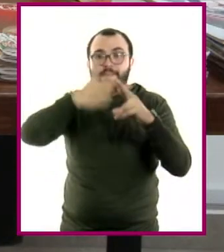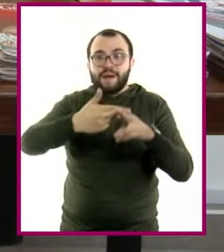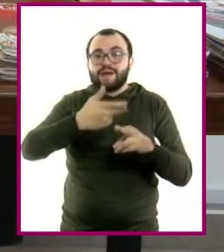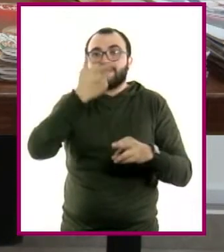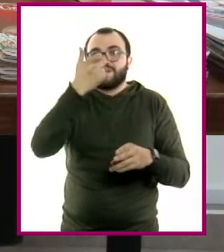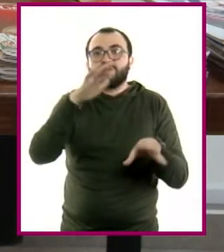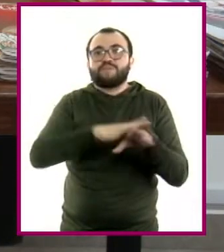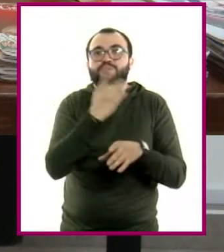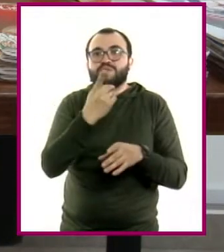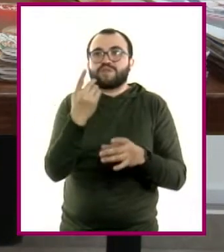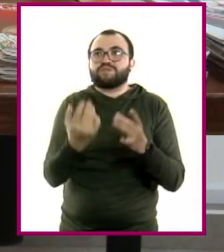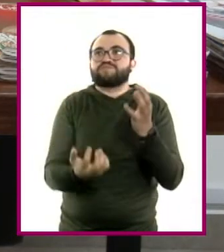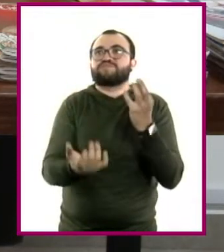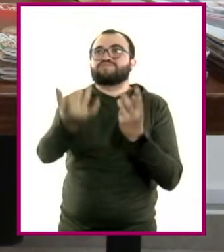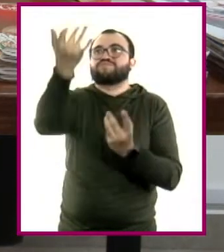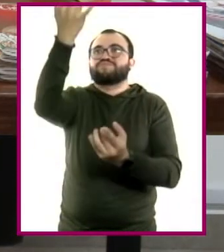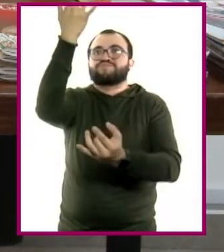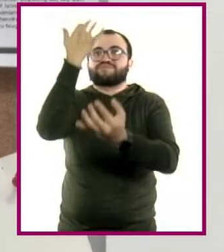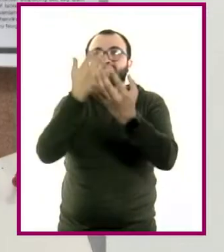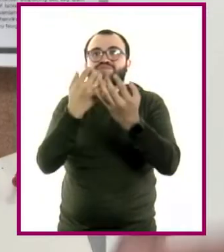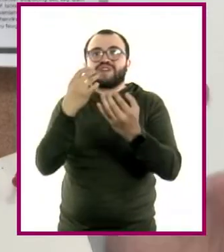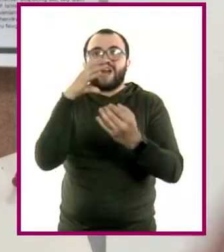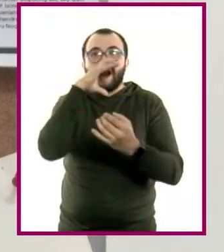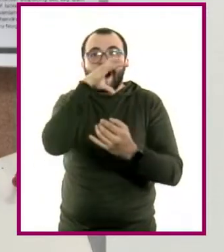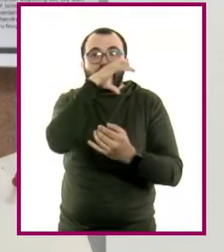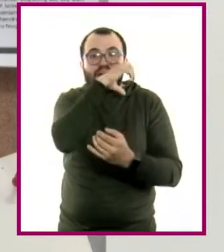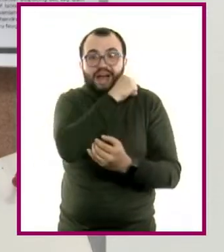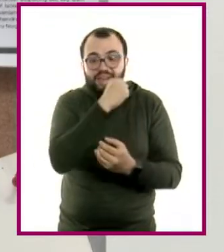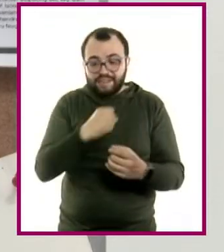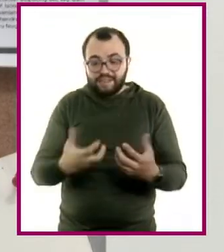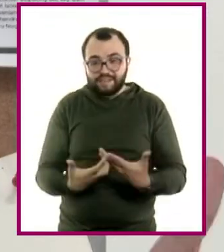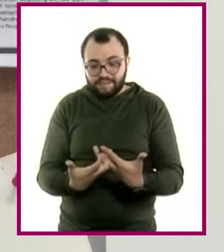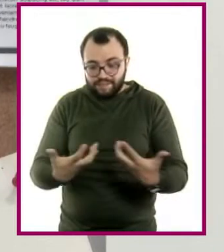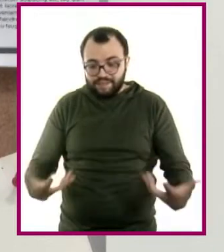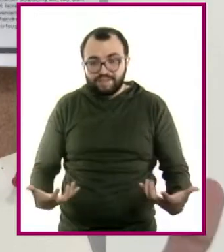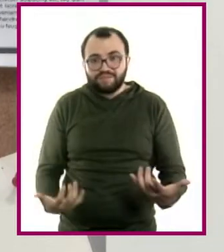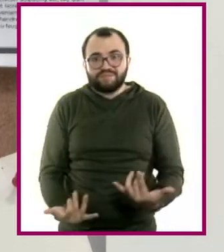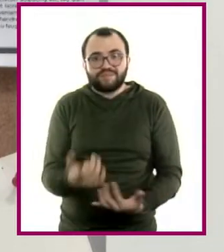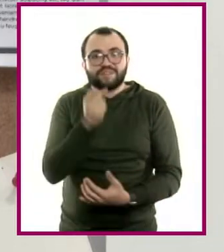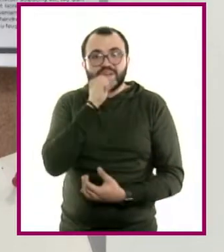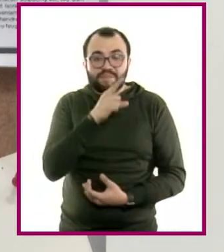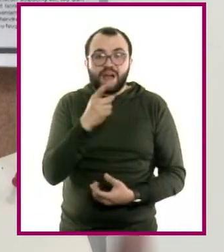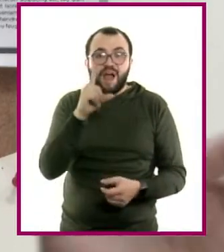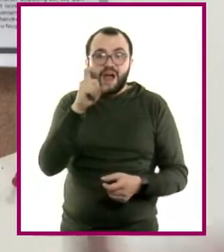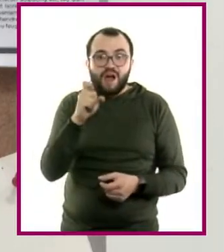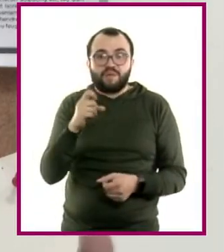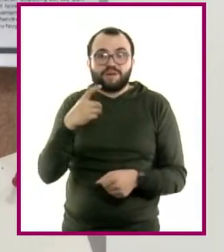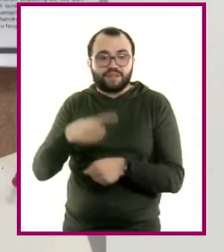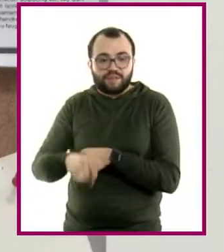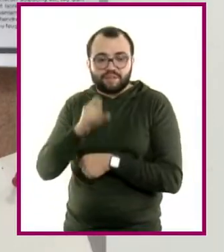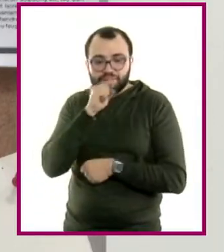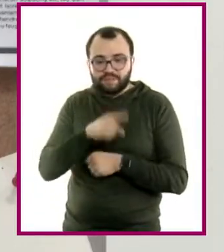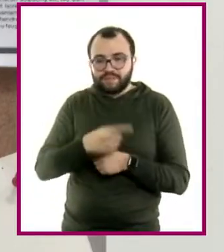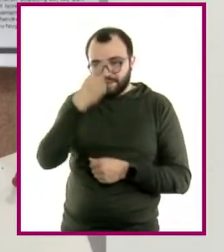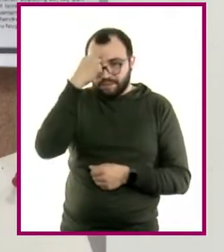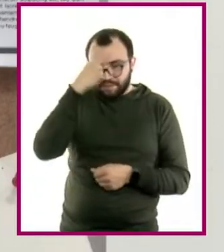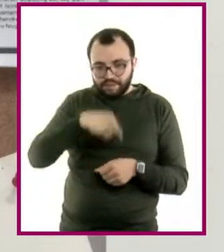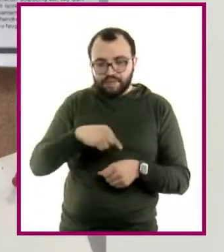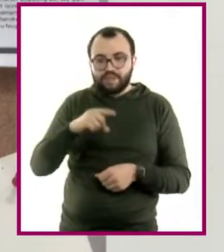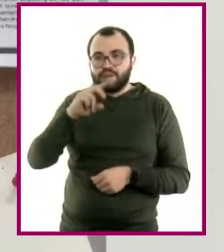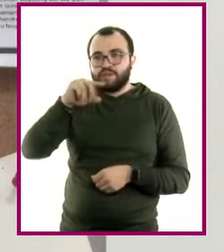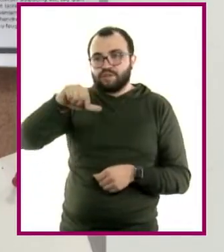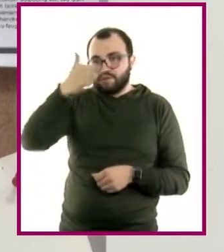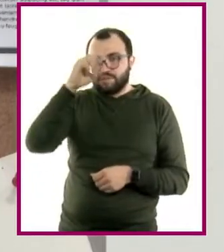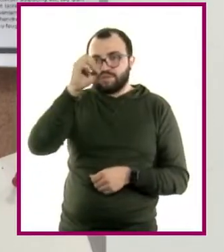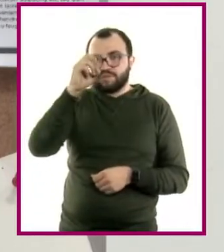por erosión de suelo y contaminación de agua. ¿Sabías que la Organización Mundial de la Salud invitó el 11 de octubre de 2021